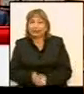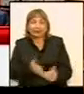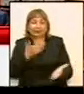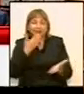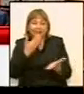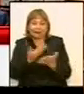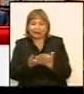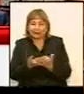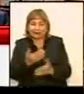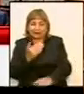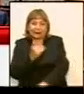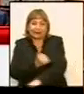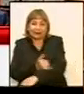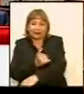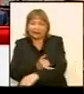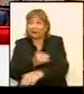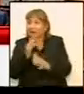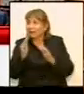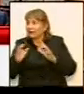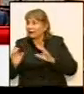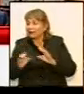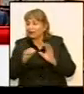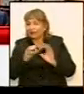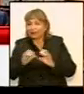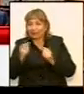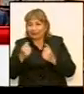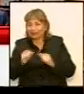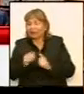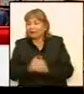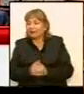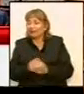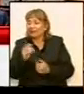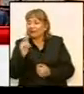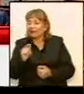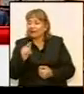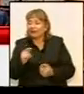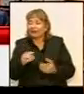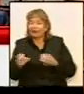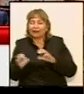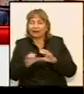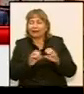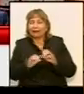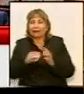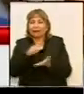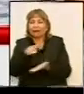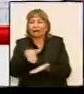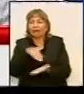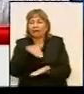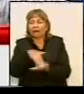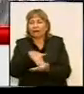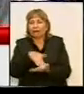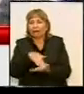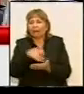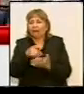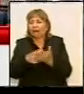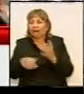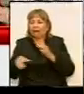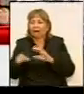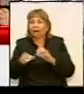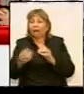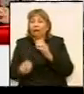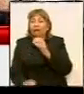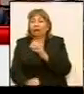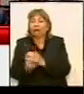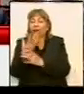las instituciones que han hecho posible estos eventos descentralizados que hicimos en